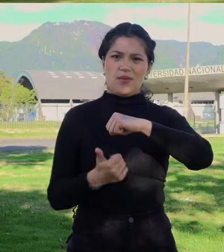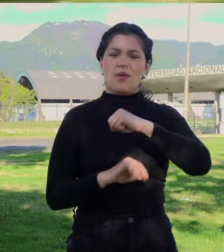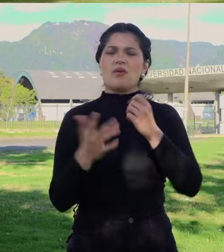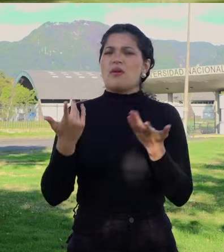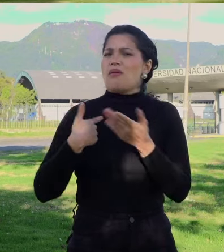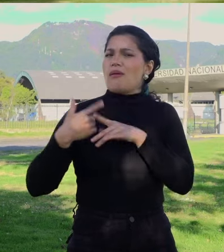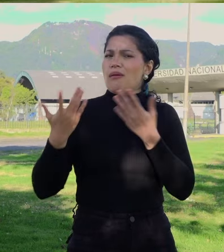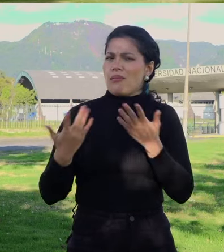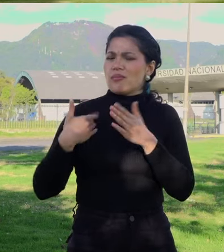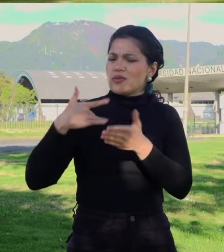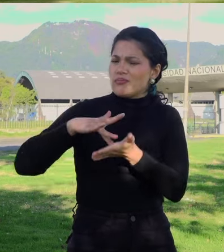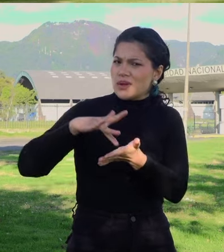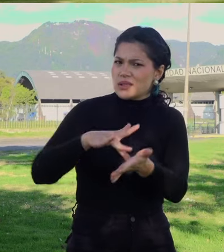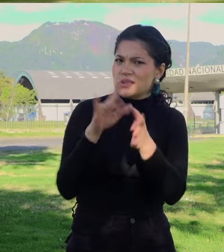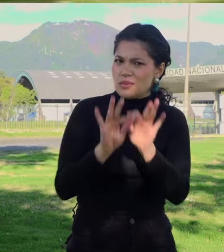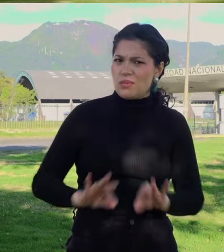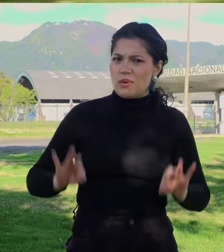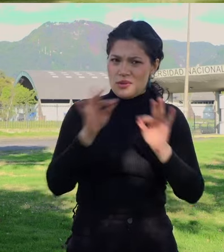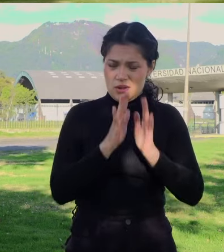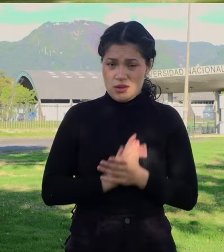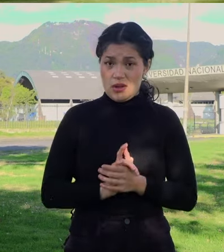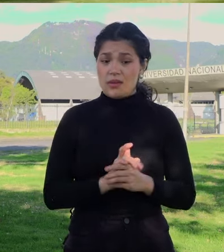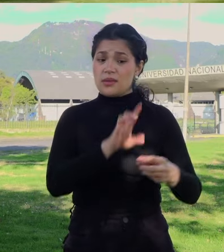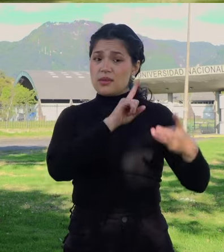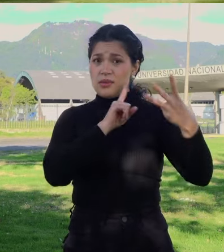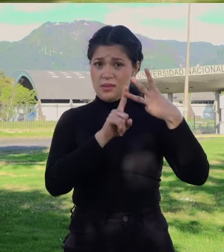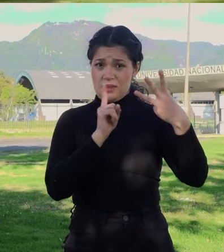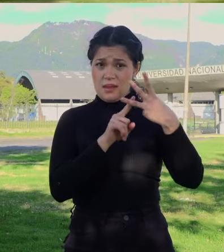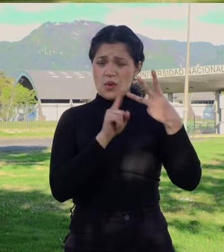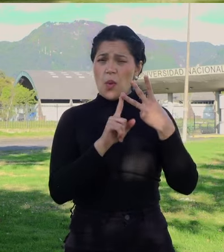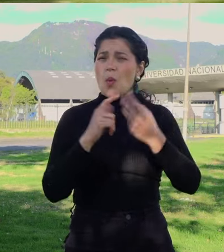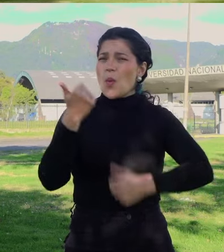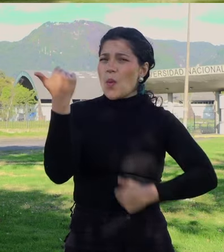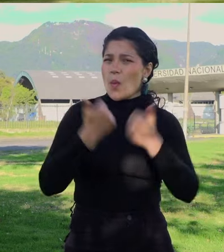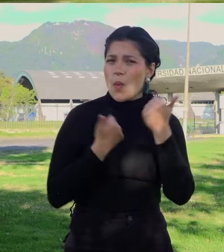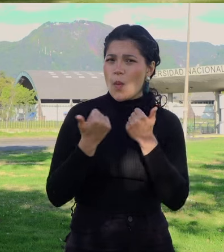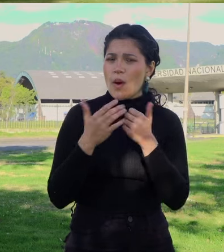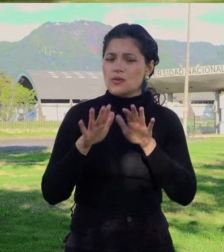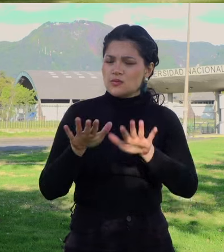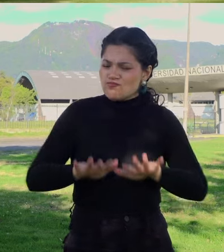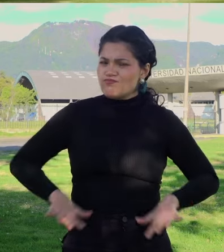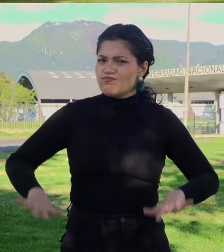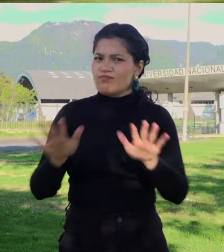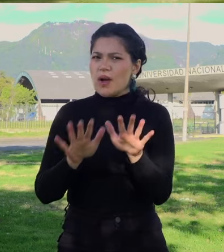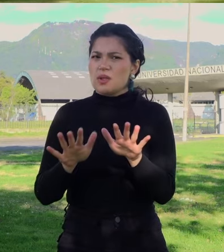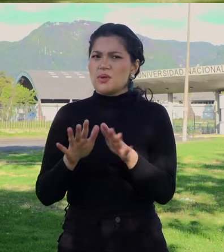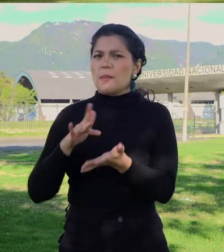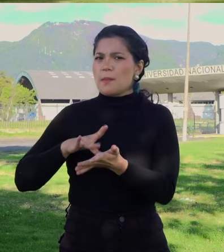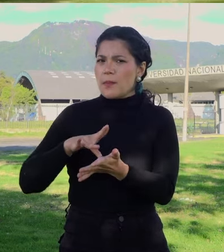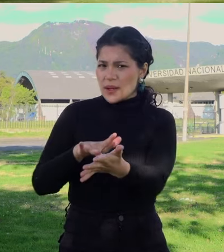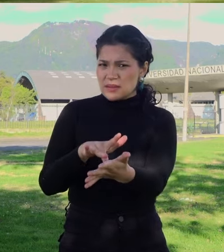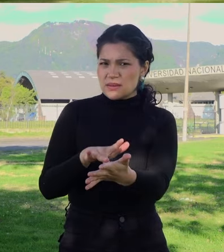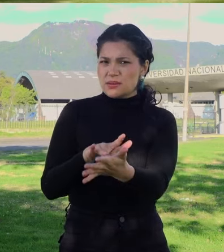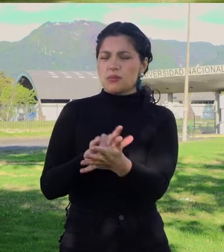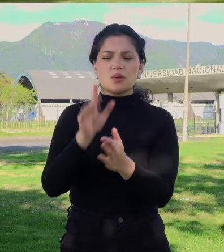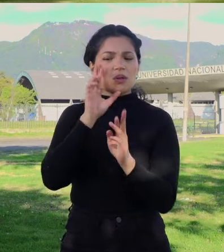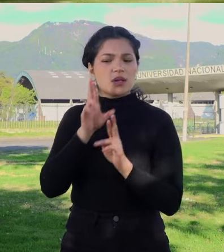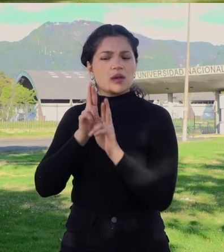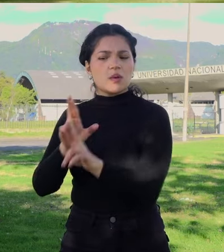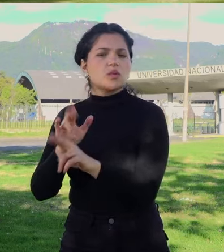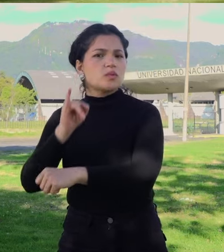Esa participación es importante. En tercer lugar, ¿cuáles son los espacios participativos